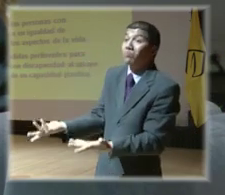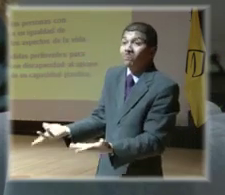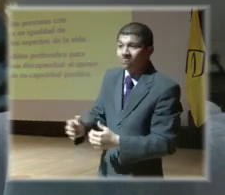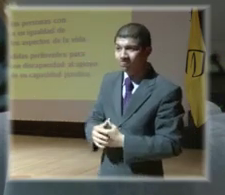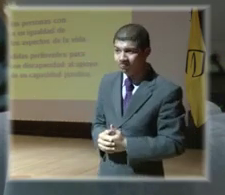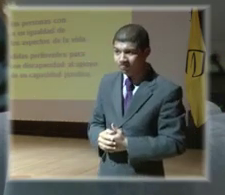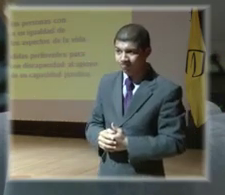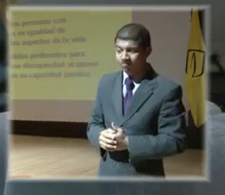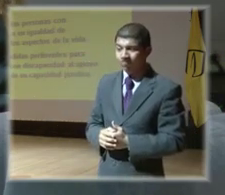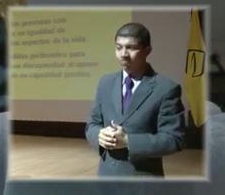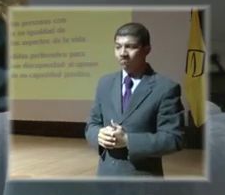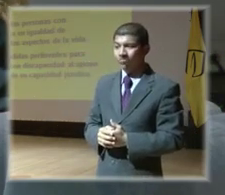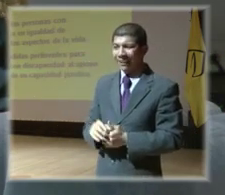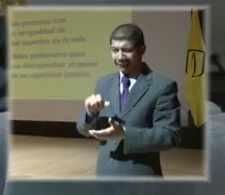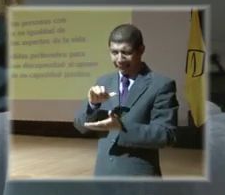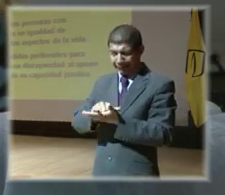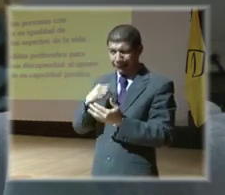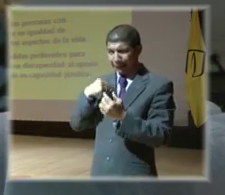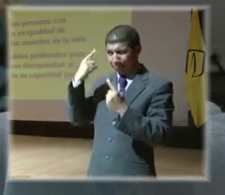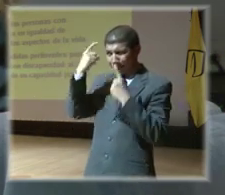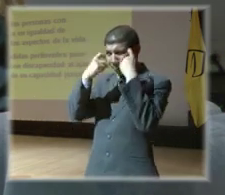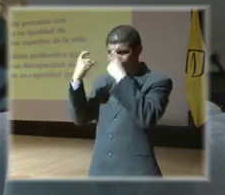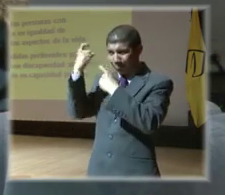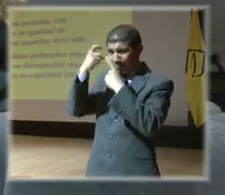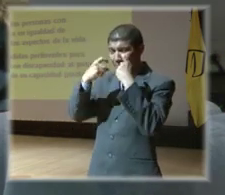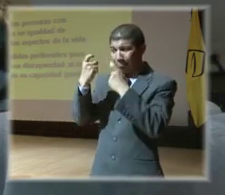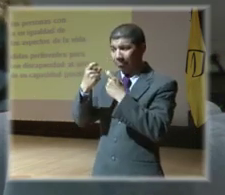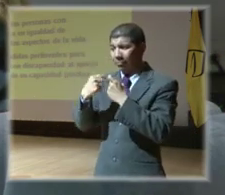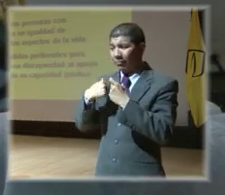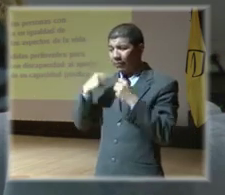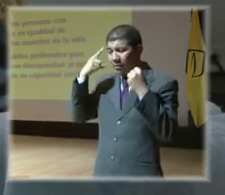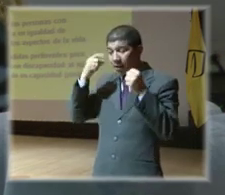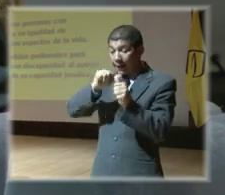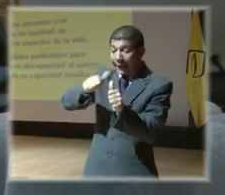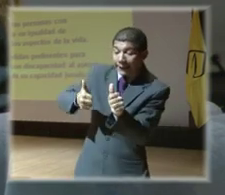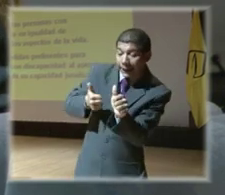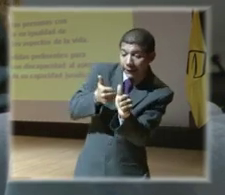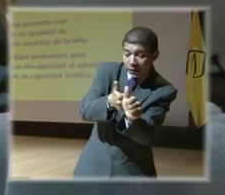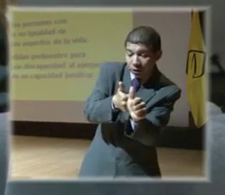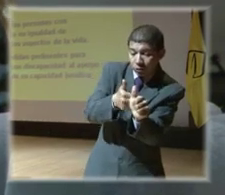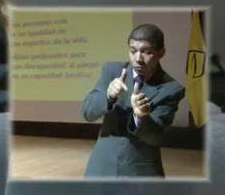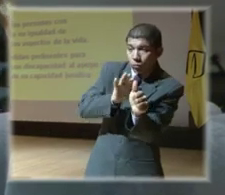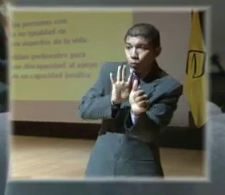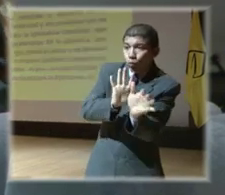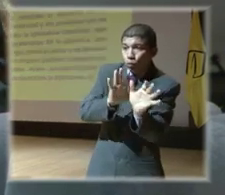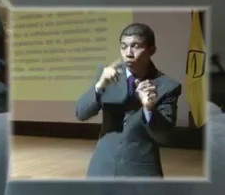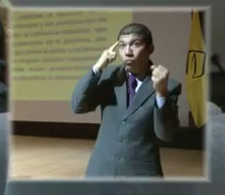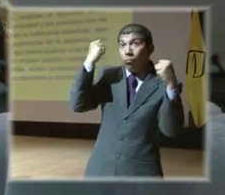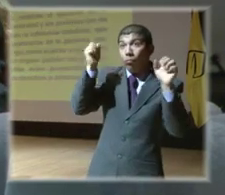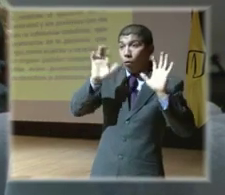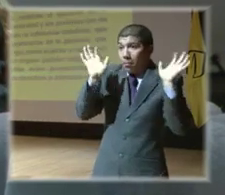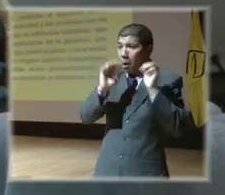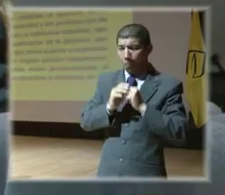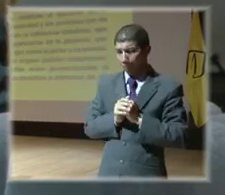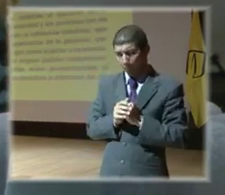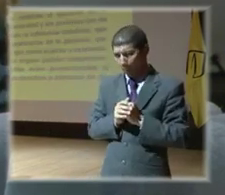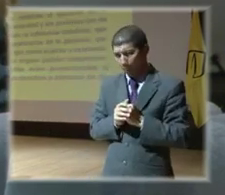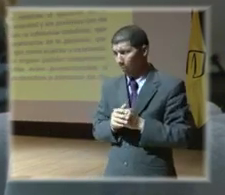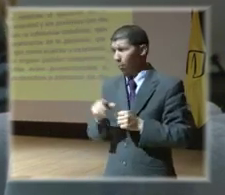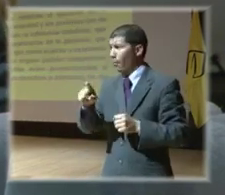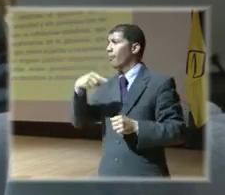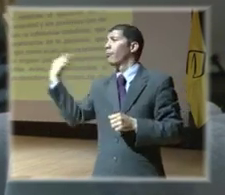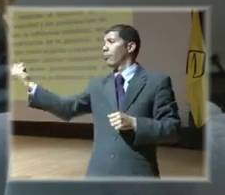pasar cuando yo me muera? Es una preocupación más allá de la interdicción. Y que precisamente,